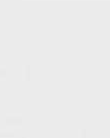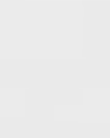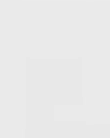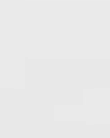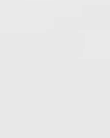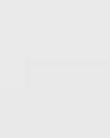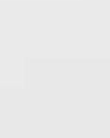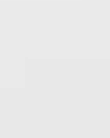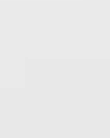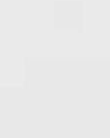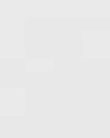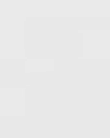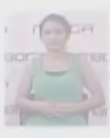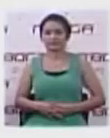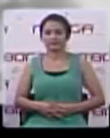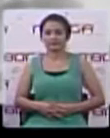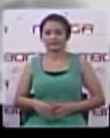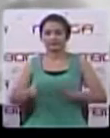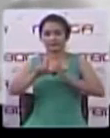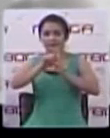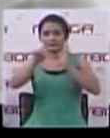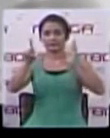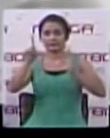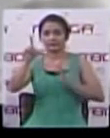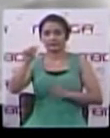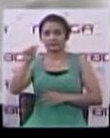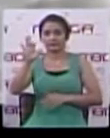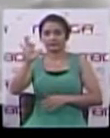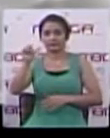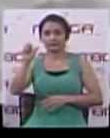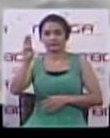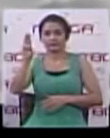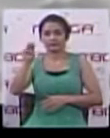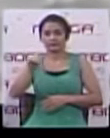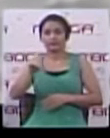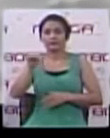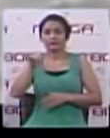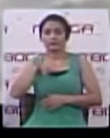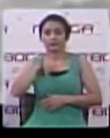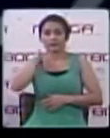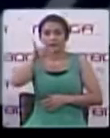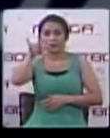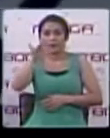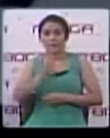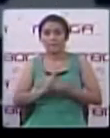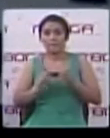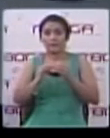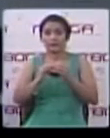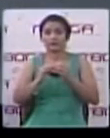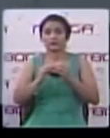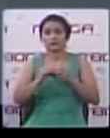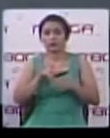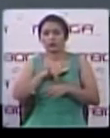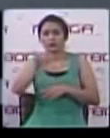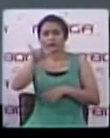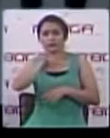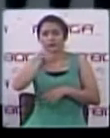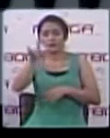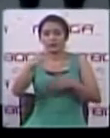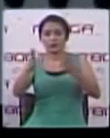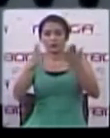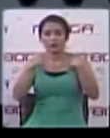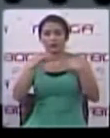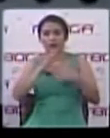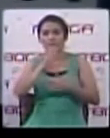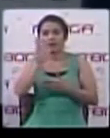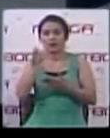LATAM Airlines Ecuador incrementará una frecuencia en la ruta Guayaquil-Madrid-Guayaquil, llegando a 4 vuelos por semana que saldrán desde el puerto principal